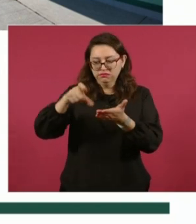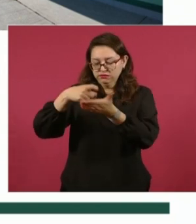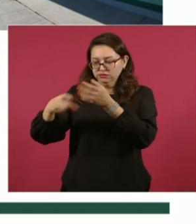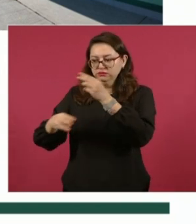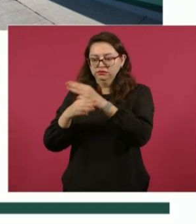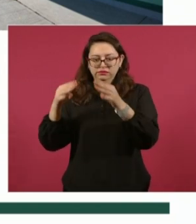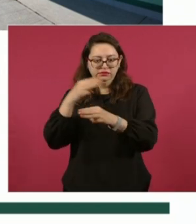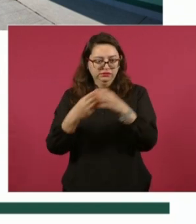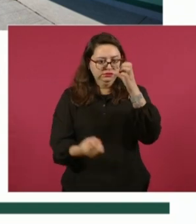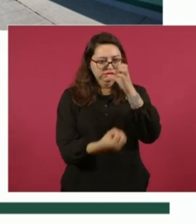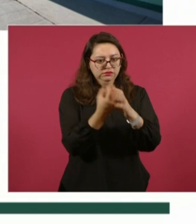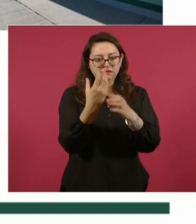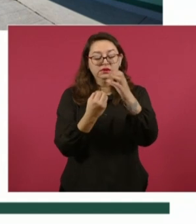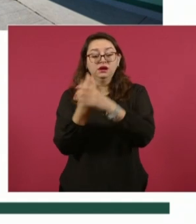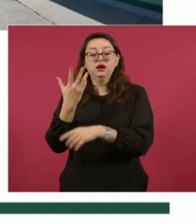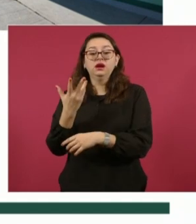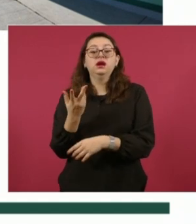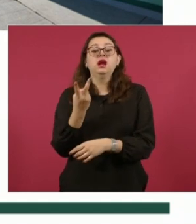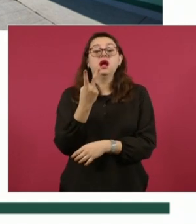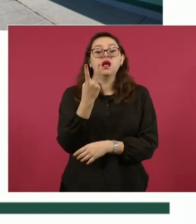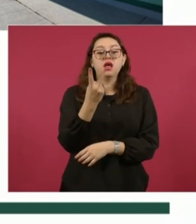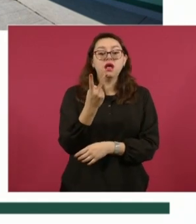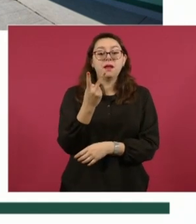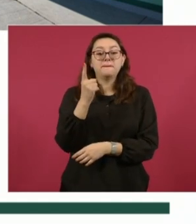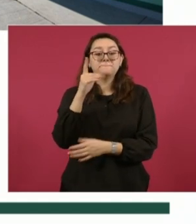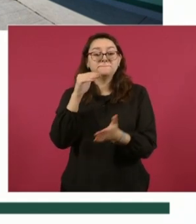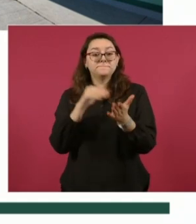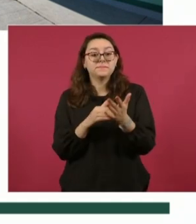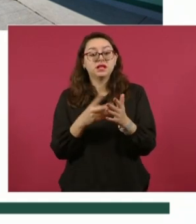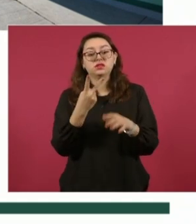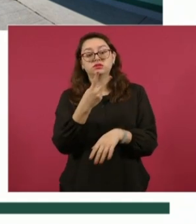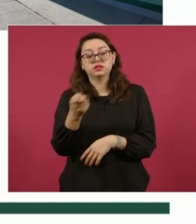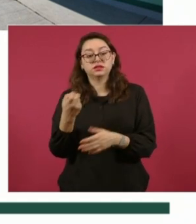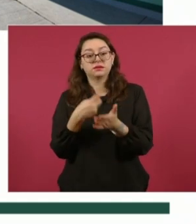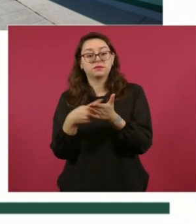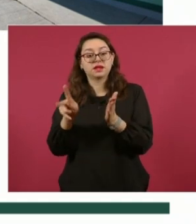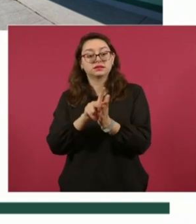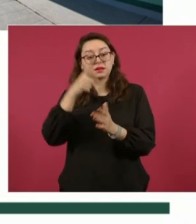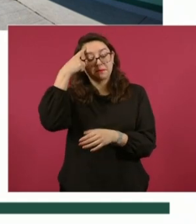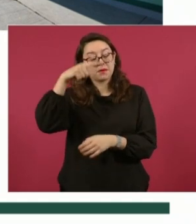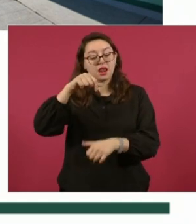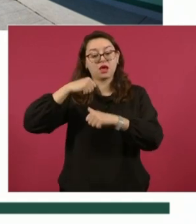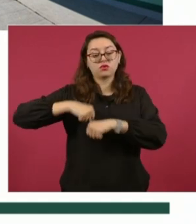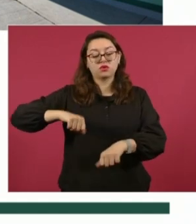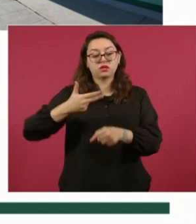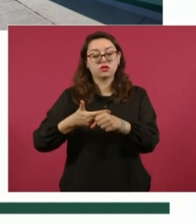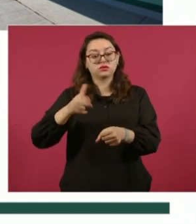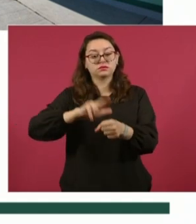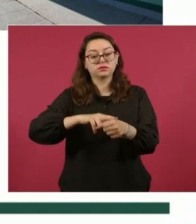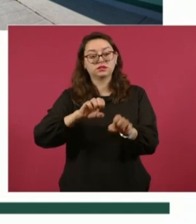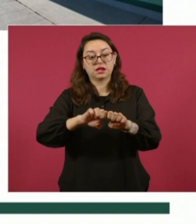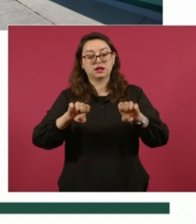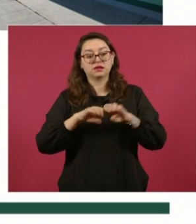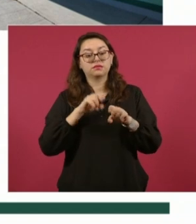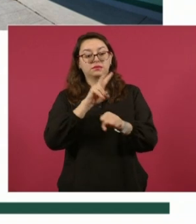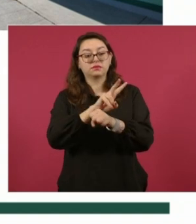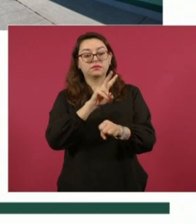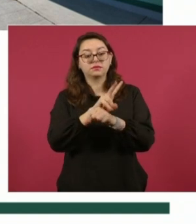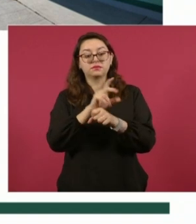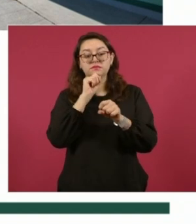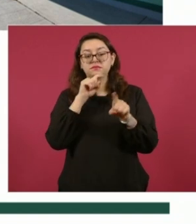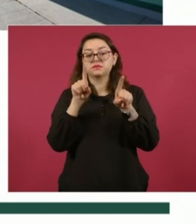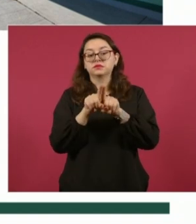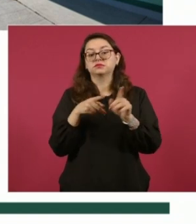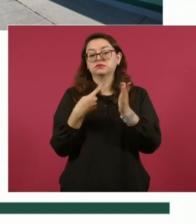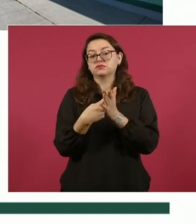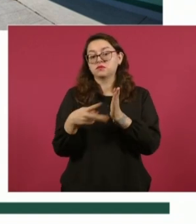se autorizaron 1,230 plazas para cuerpos de gobierno y equipos de implementación y supervisión y tenemos